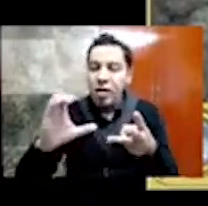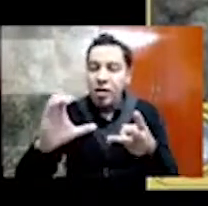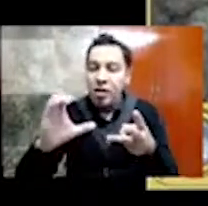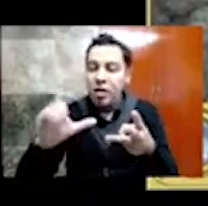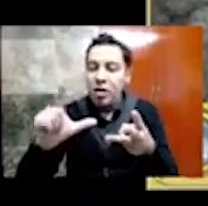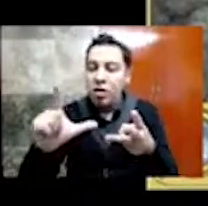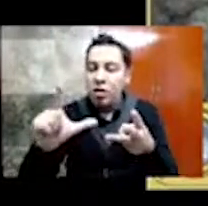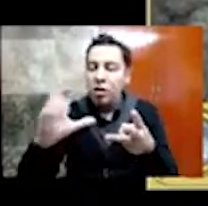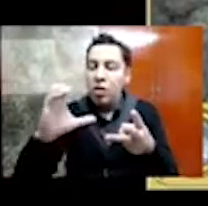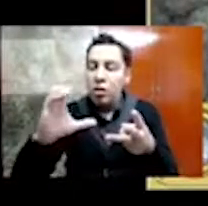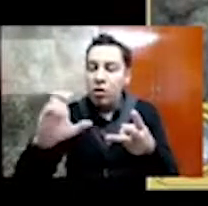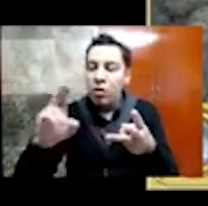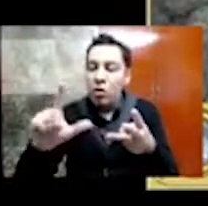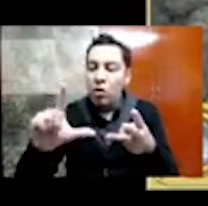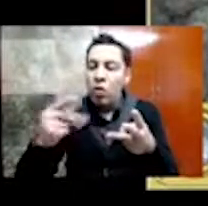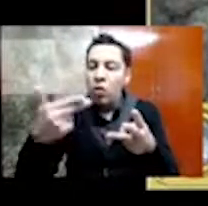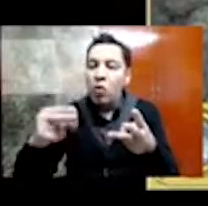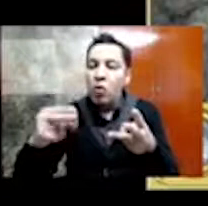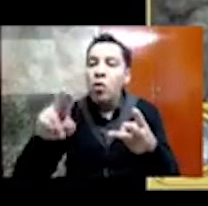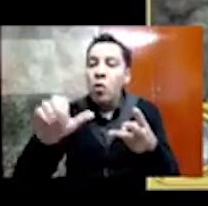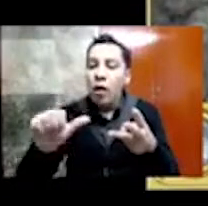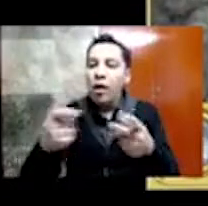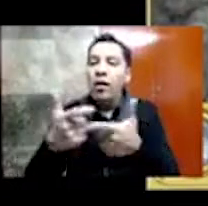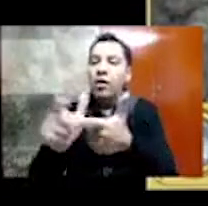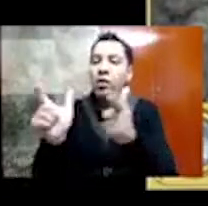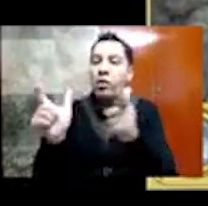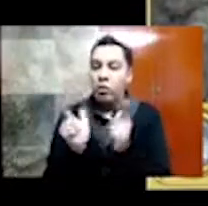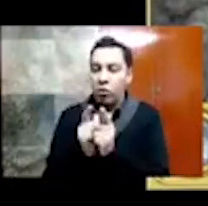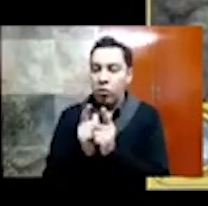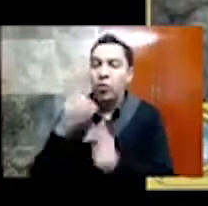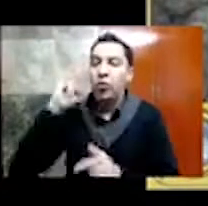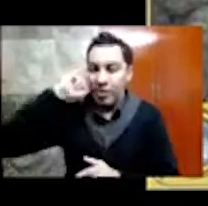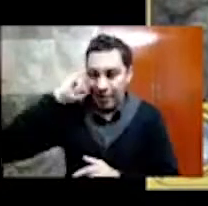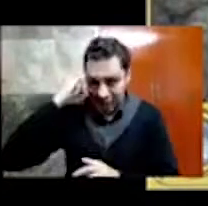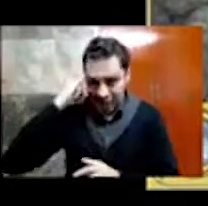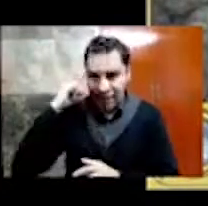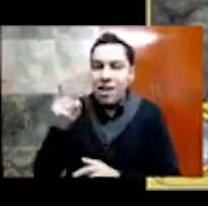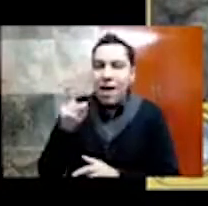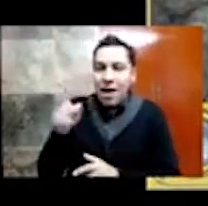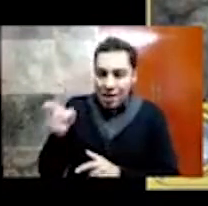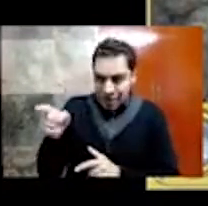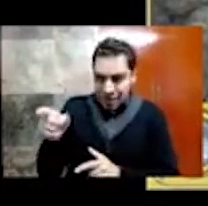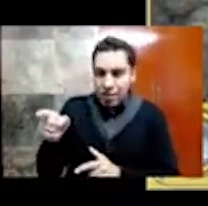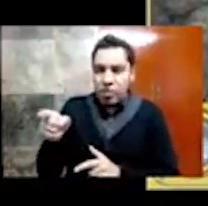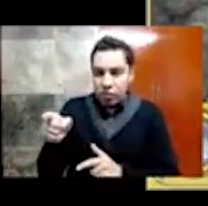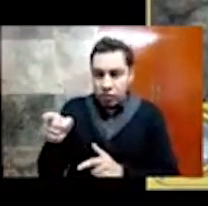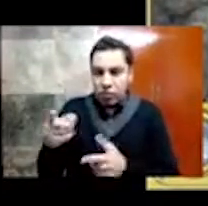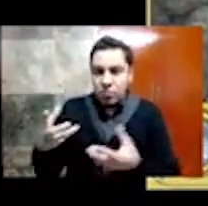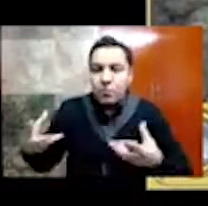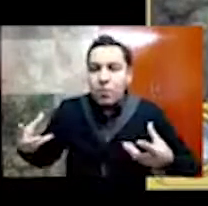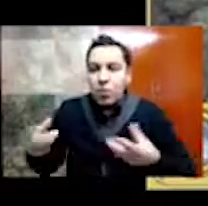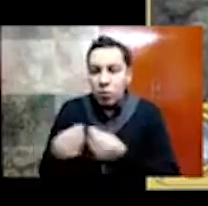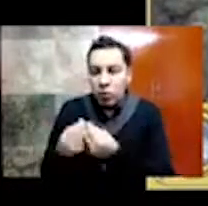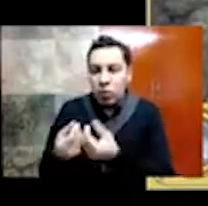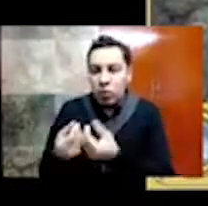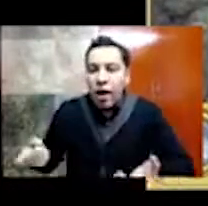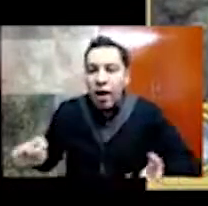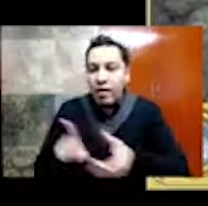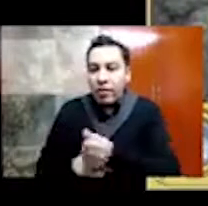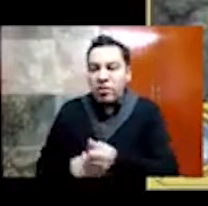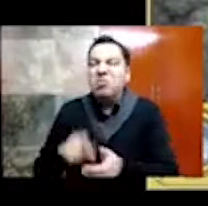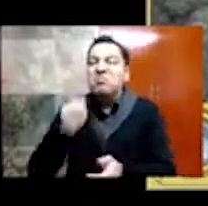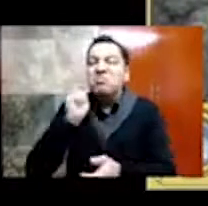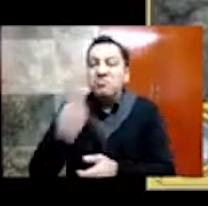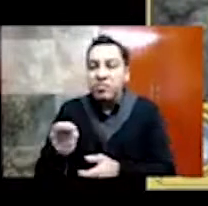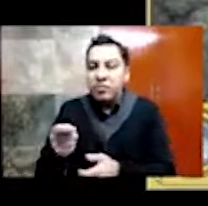o en la empresa o en la contienda, en la jornada que emprende de